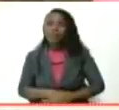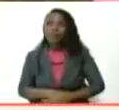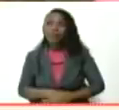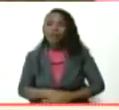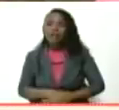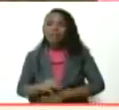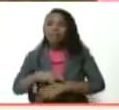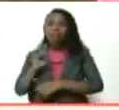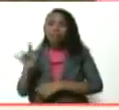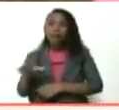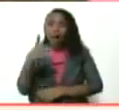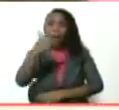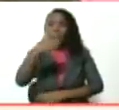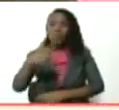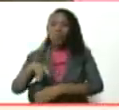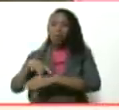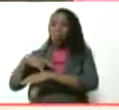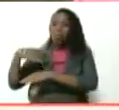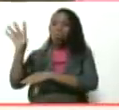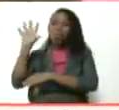Y dejan a su gente sola.